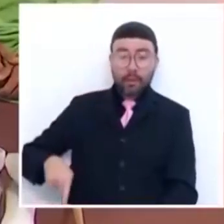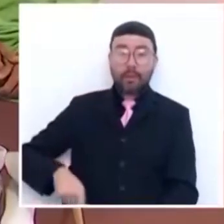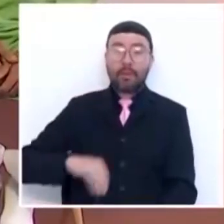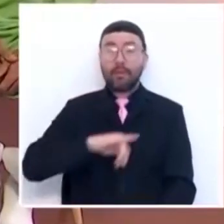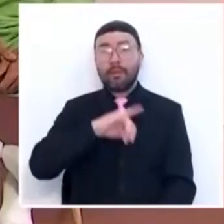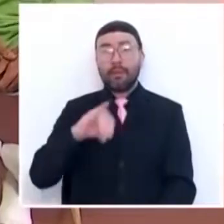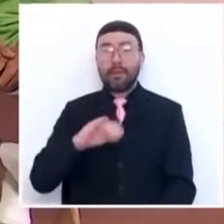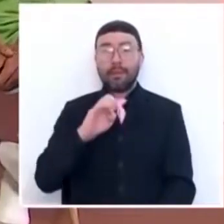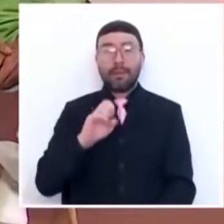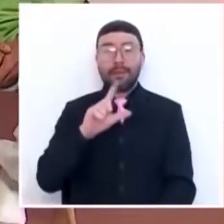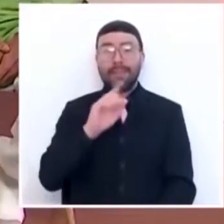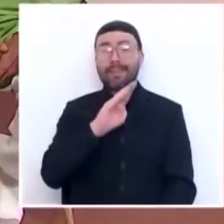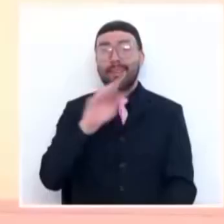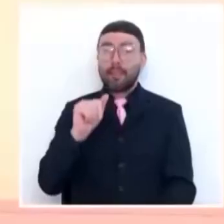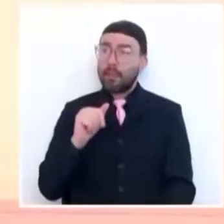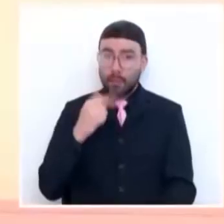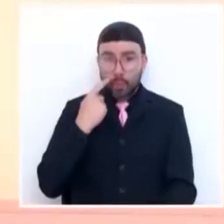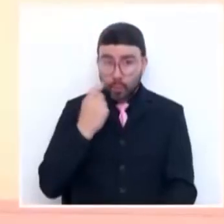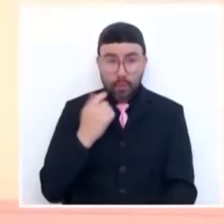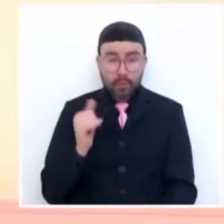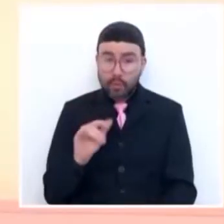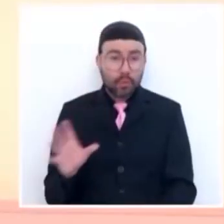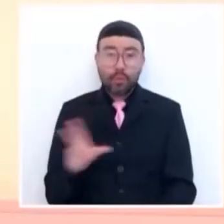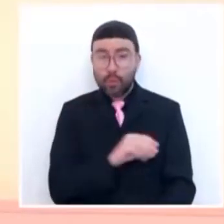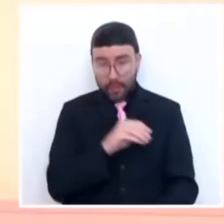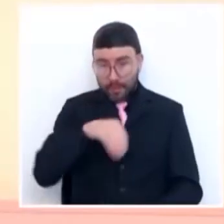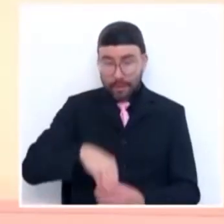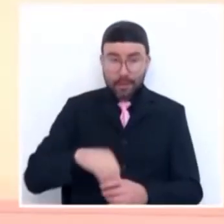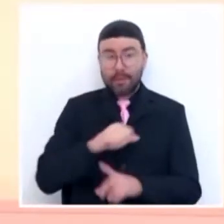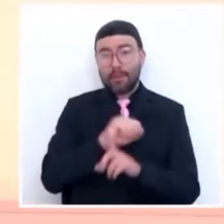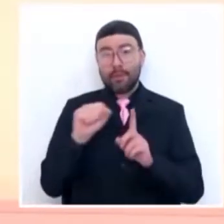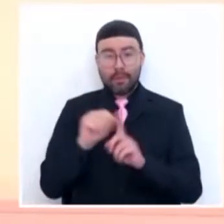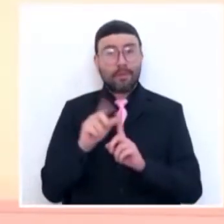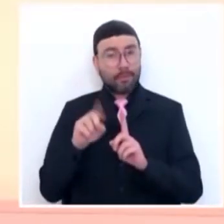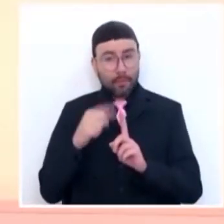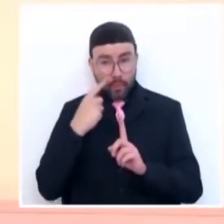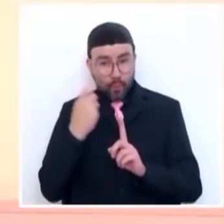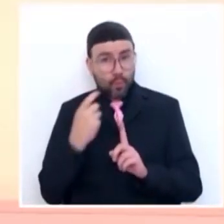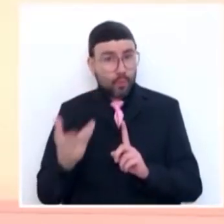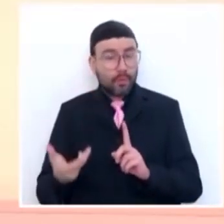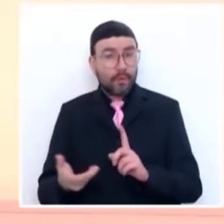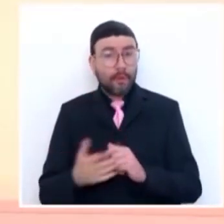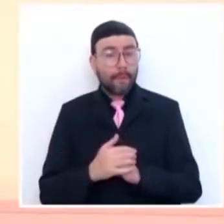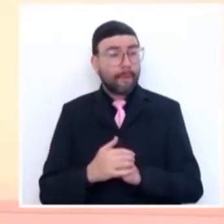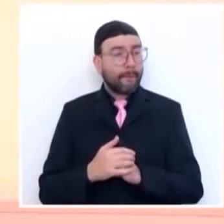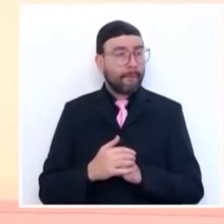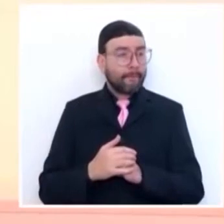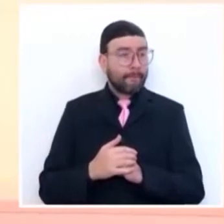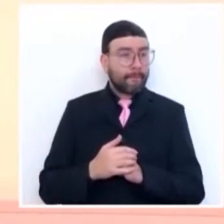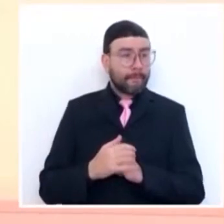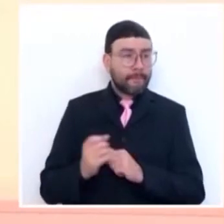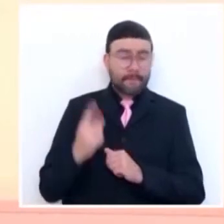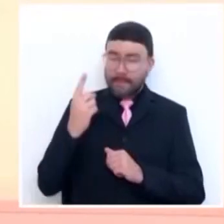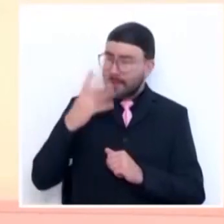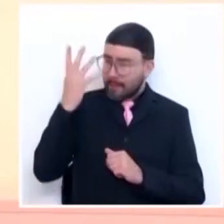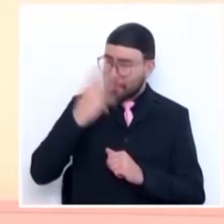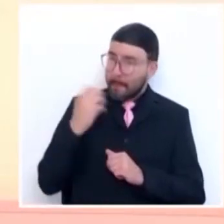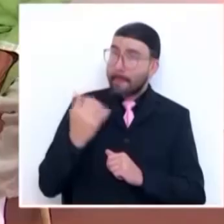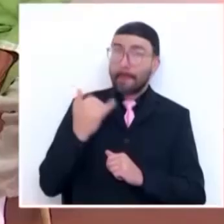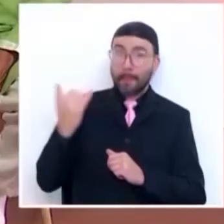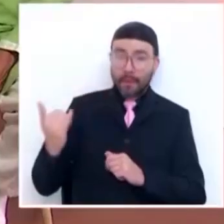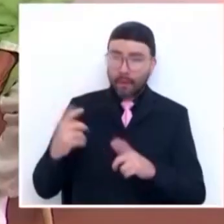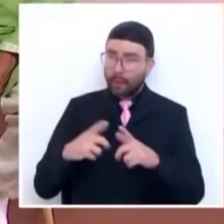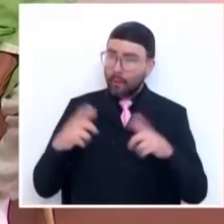Escuela Yelva, sí, estamos en todas las redes. Escuela y Yelva. También la página web. Exacto, ahí pueden ustedes ver las bellezas que